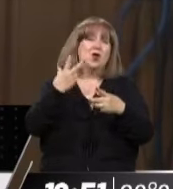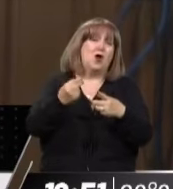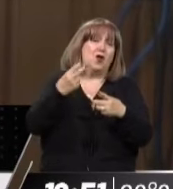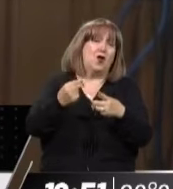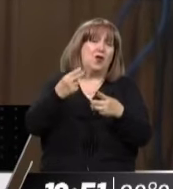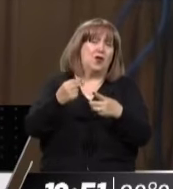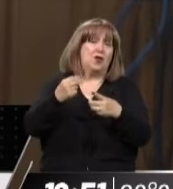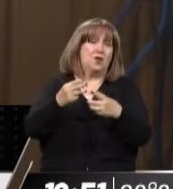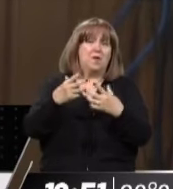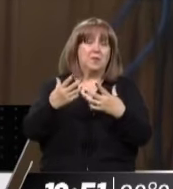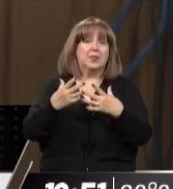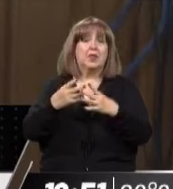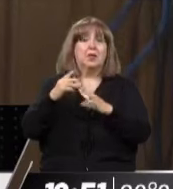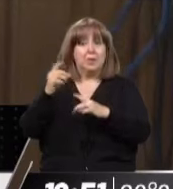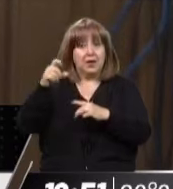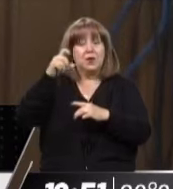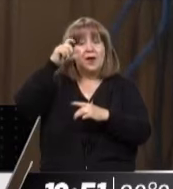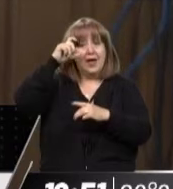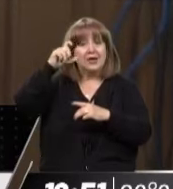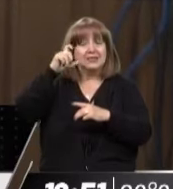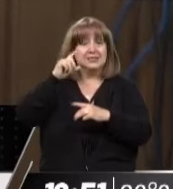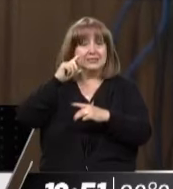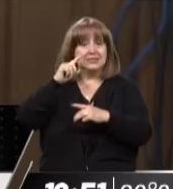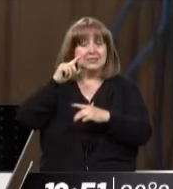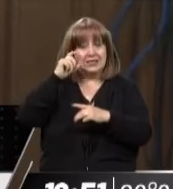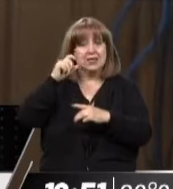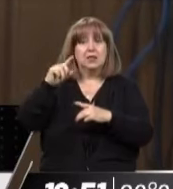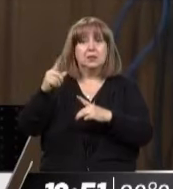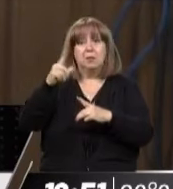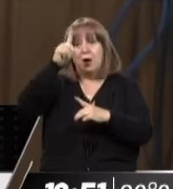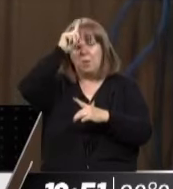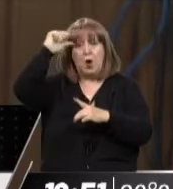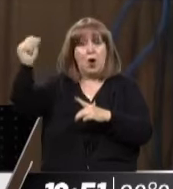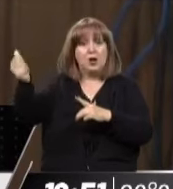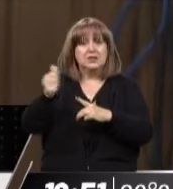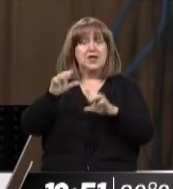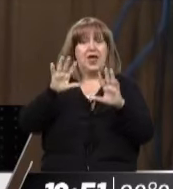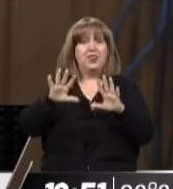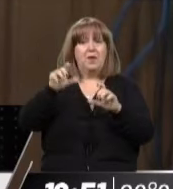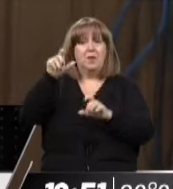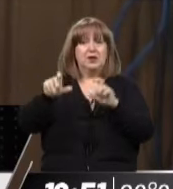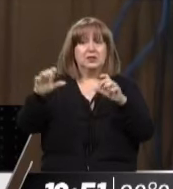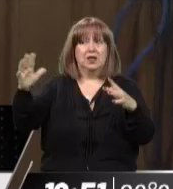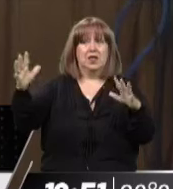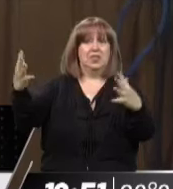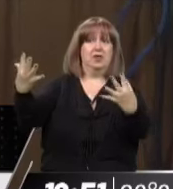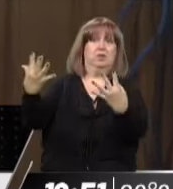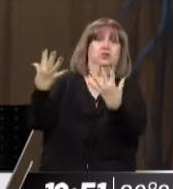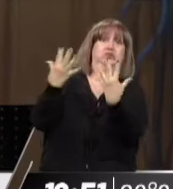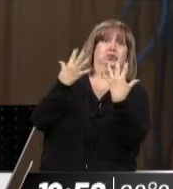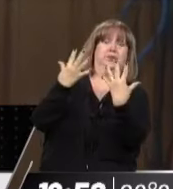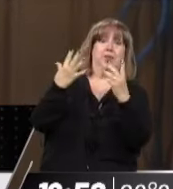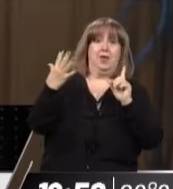apareció el lesy y apareció la policía como diez policías este